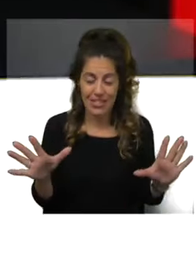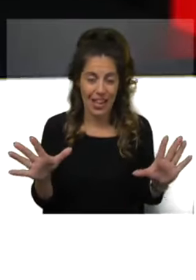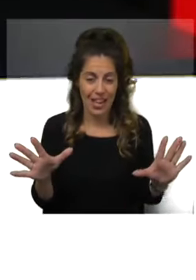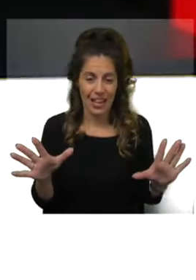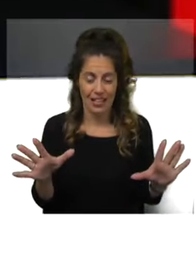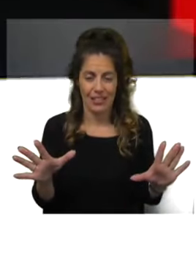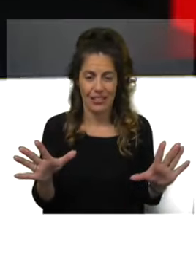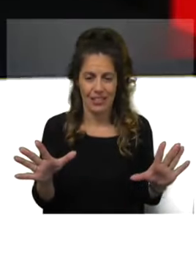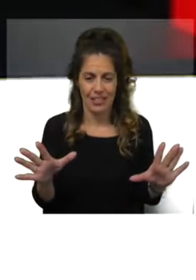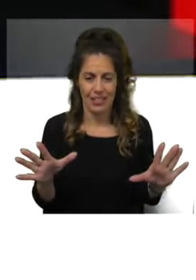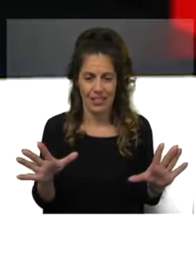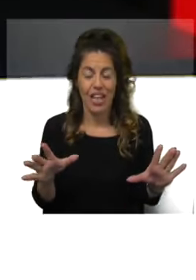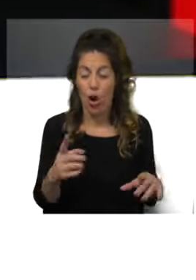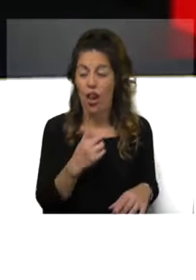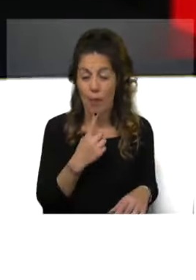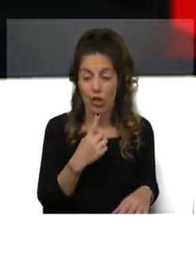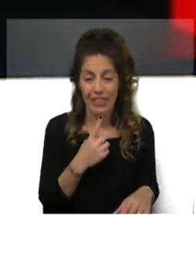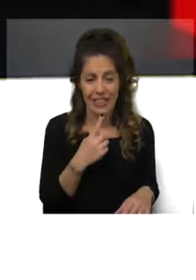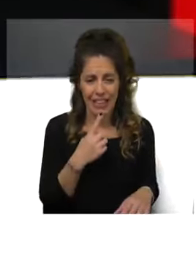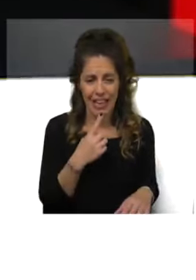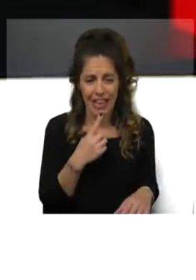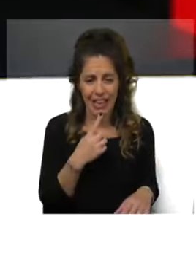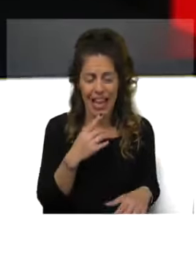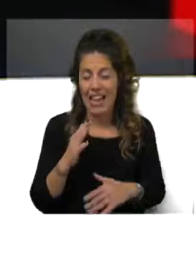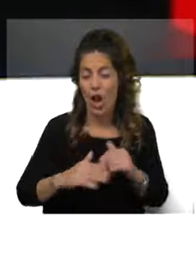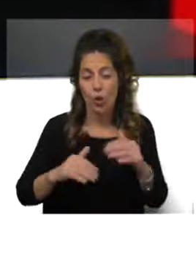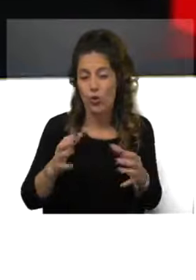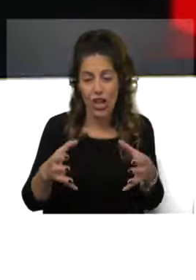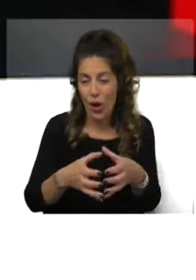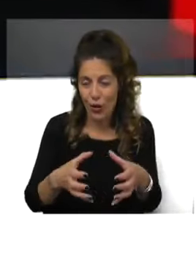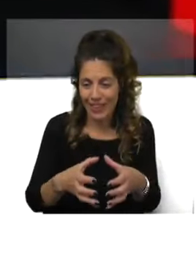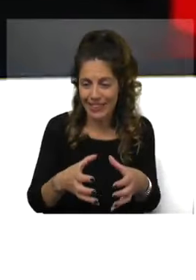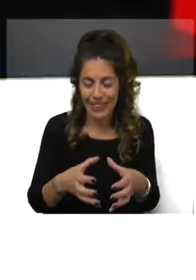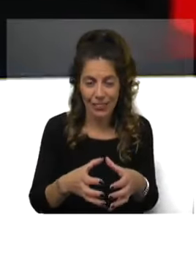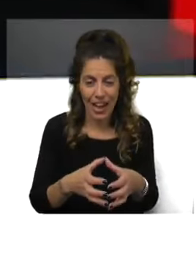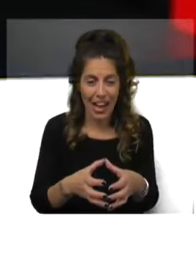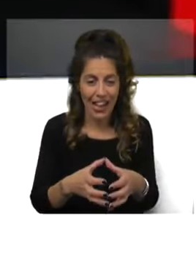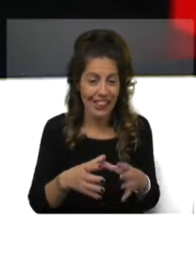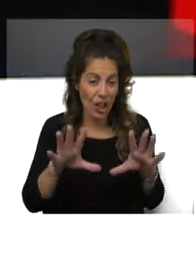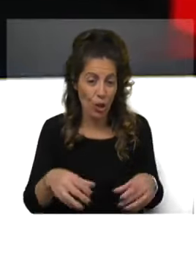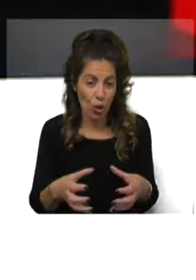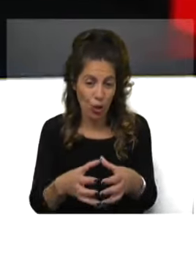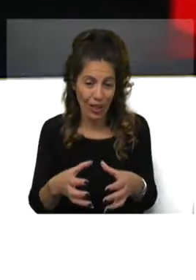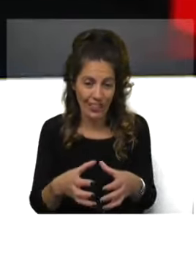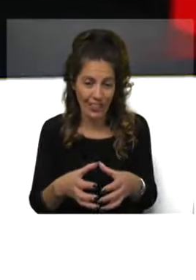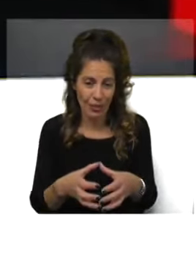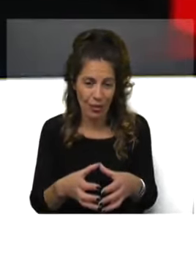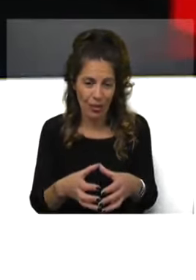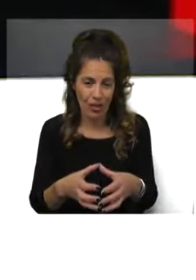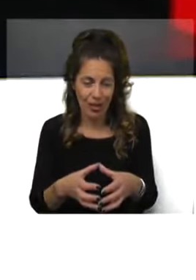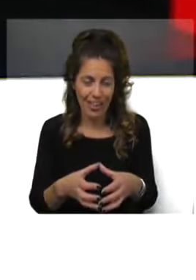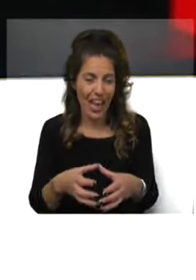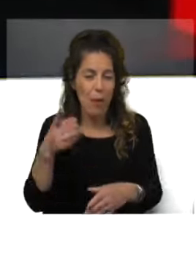y y a través de la política la construcción es colectiva entonces y y y digamos el mando No es